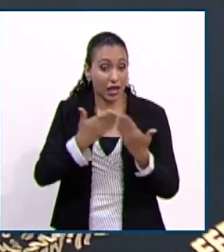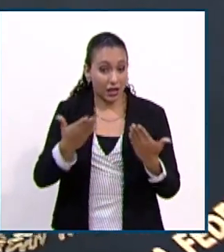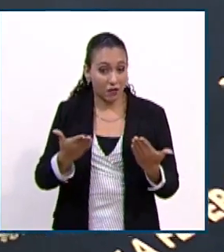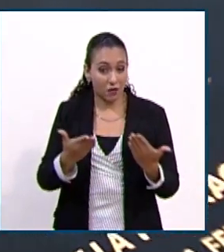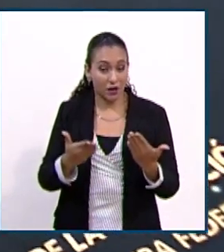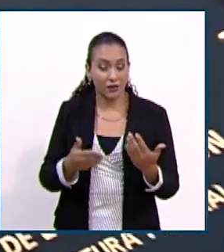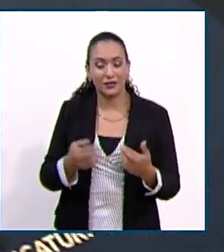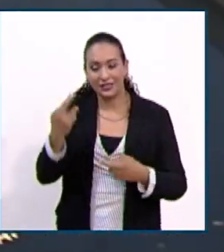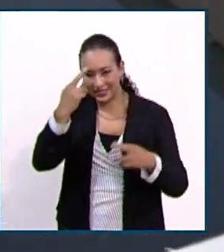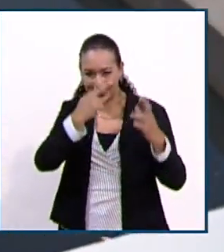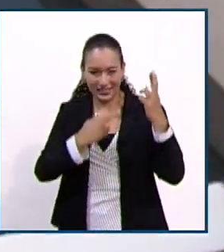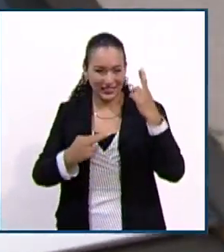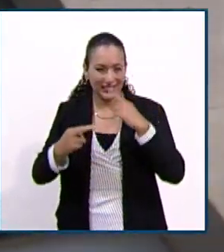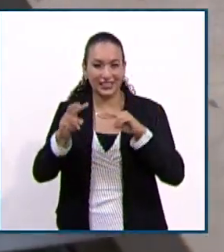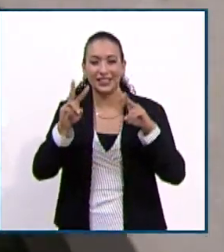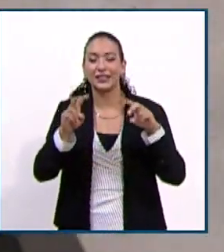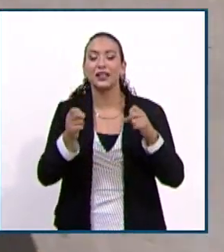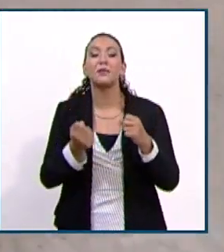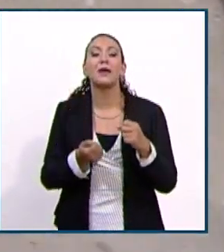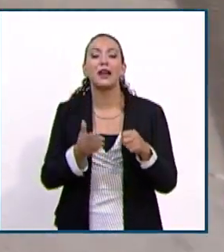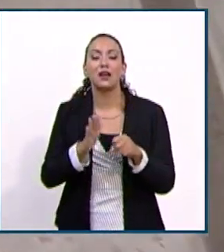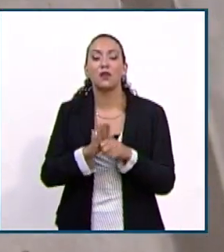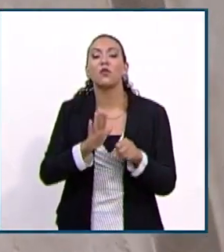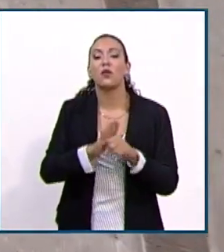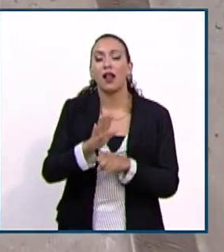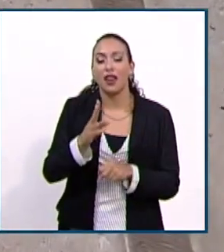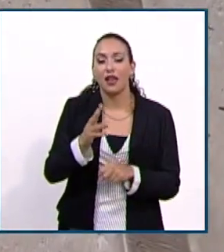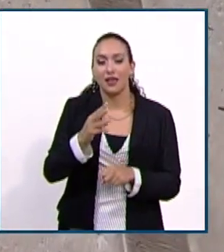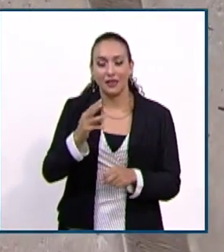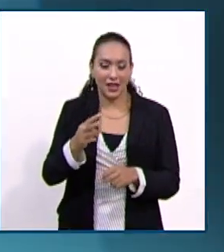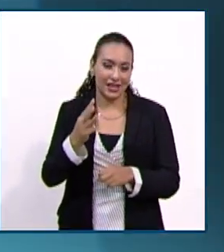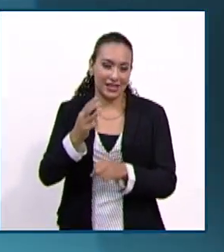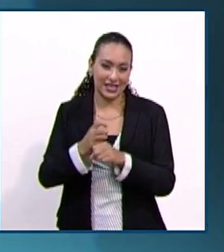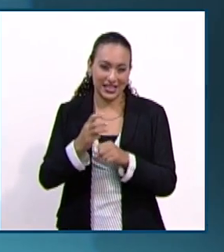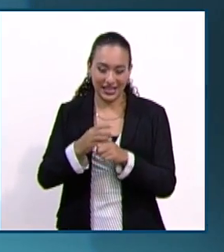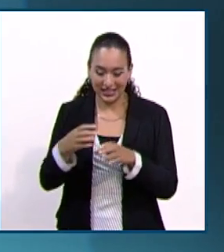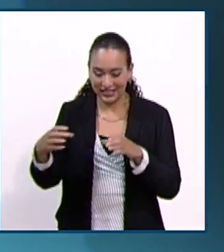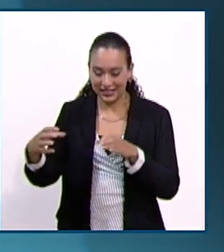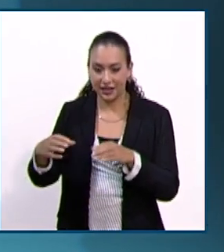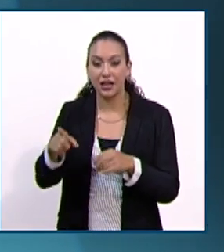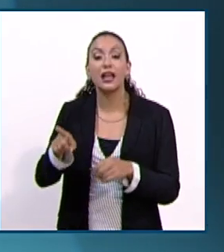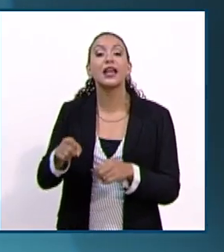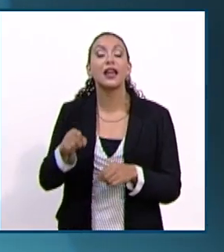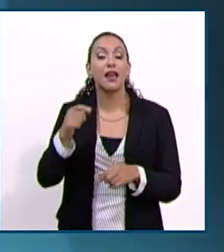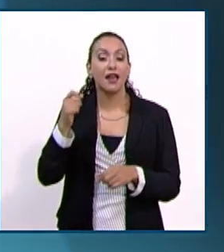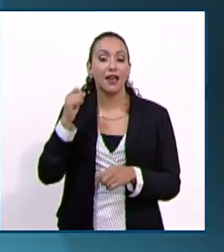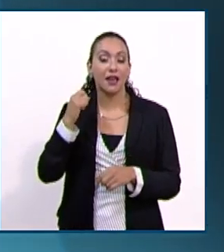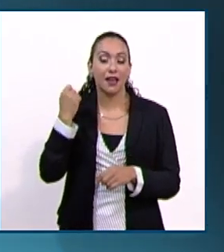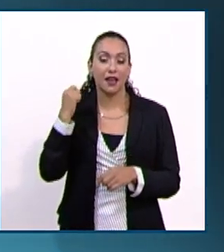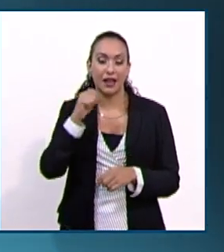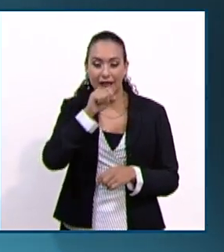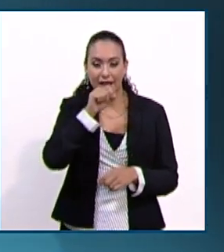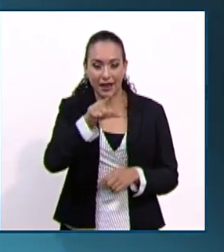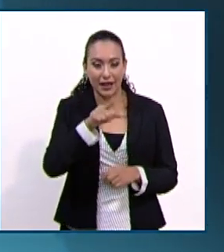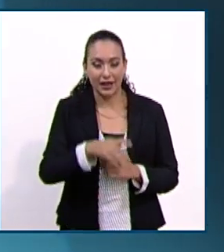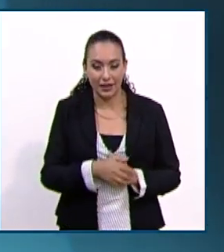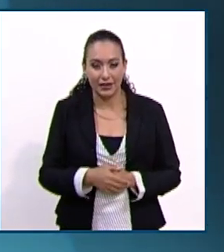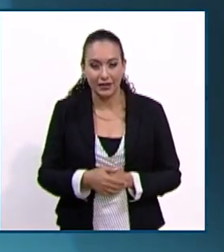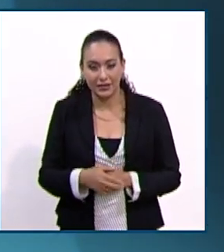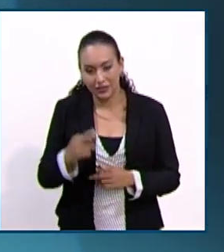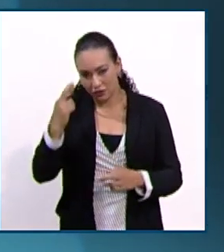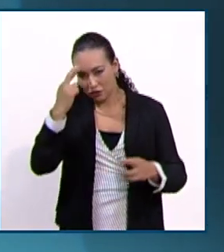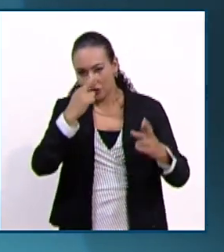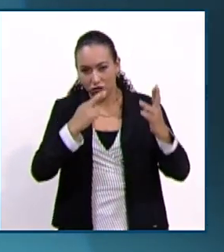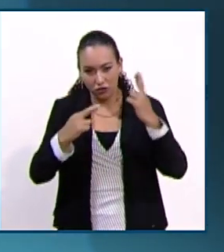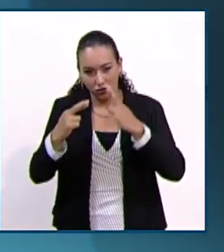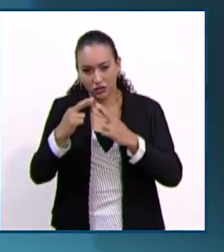primer tribunal colegiado en materia administrativa del Tercer Circuito que amparó un ejido en Jalisco para dejar insubsistente un contrato